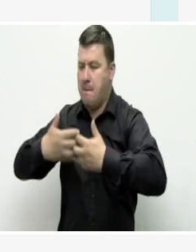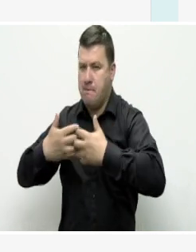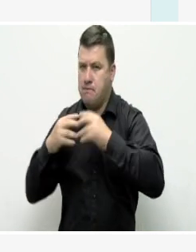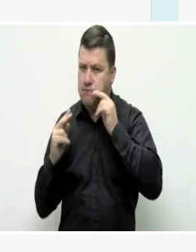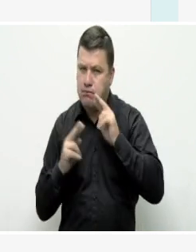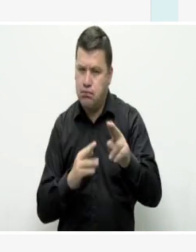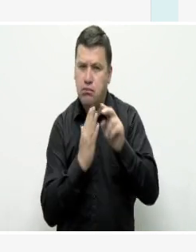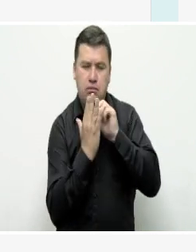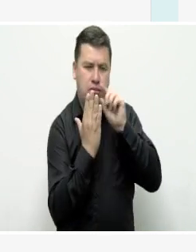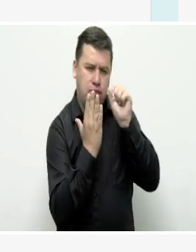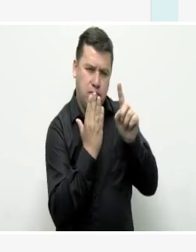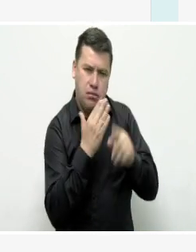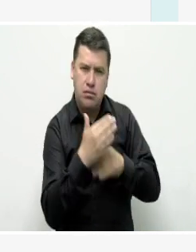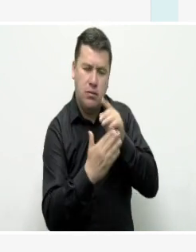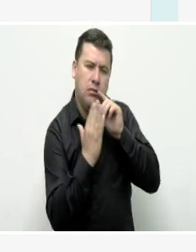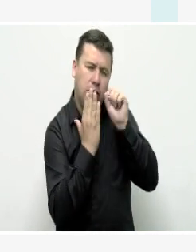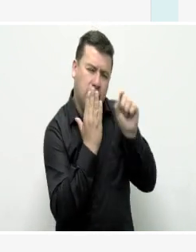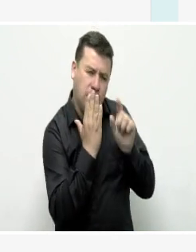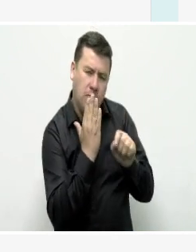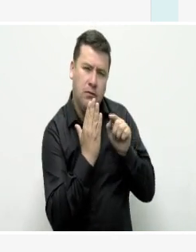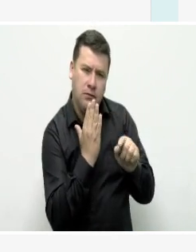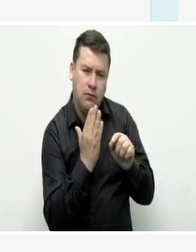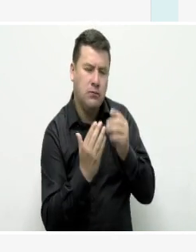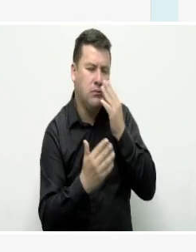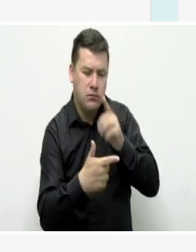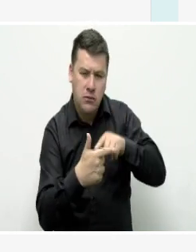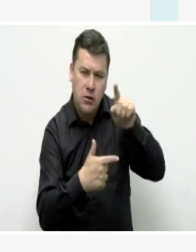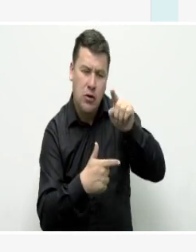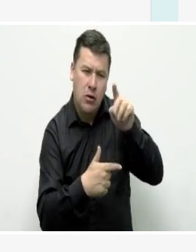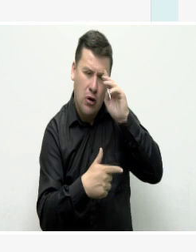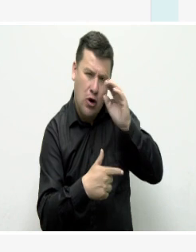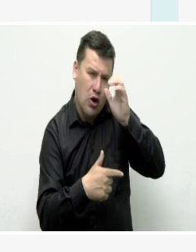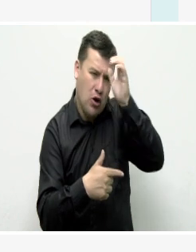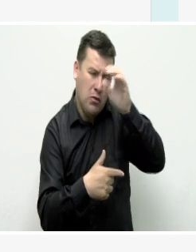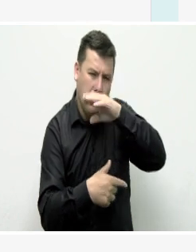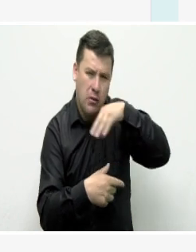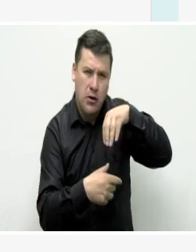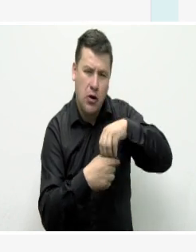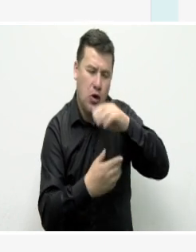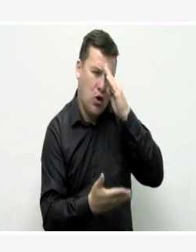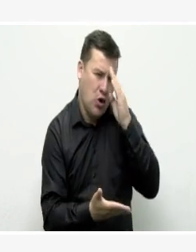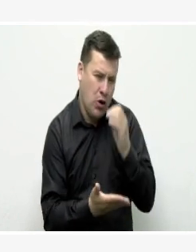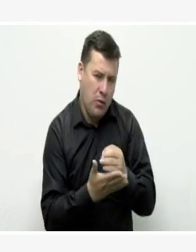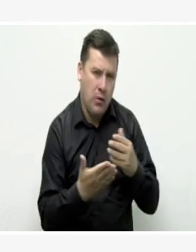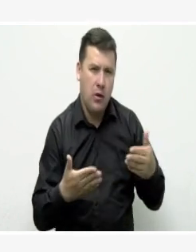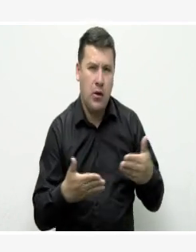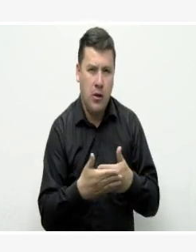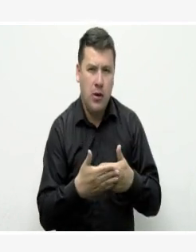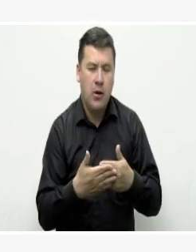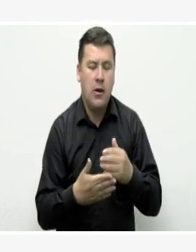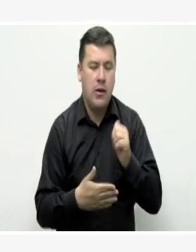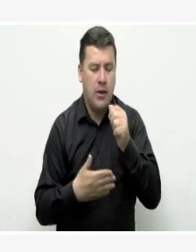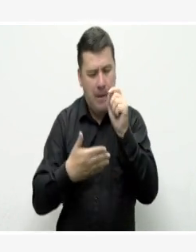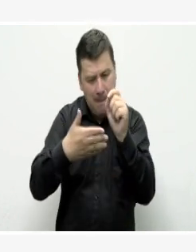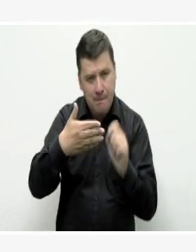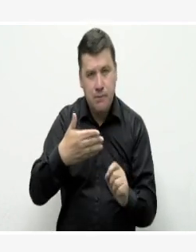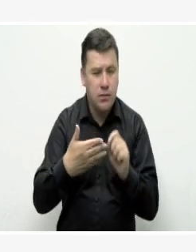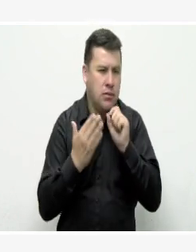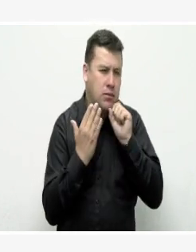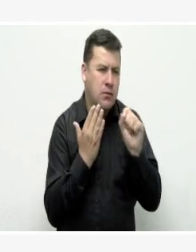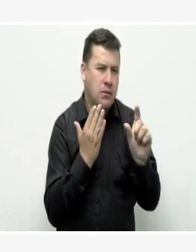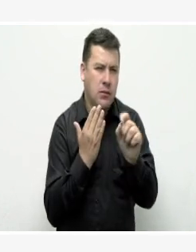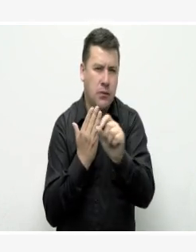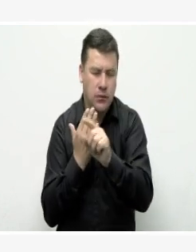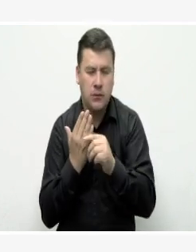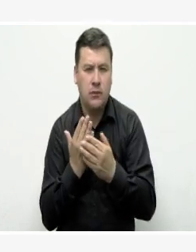una encuesta adelantada por Cifras y Conceptos en panel de opinión, la 10ª encuesta llevada